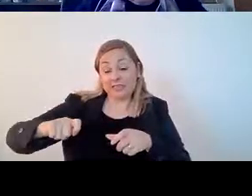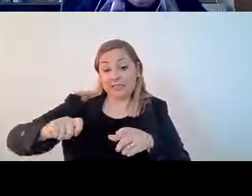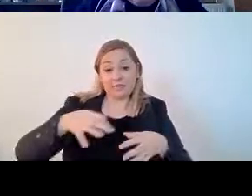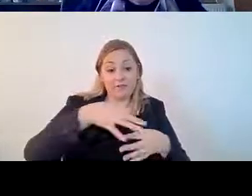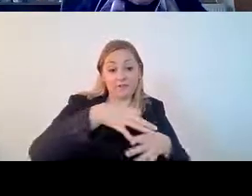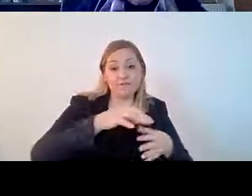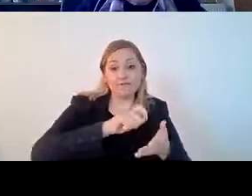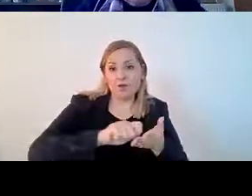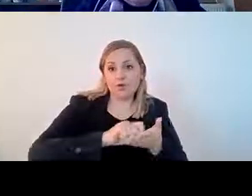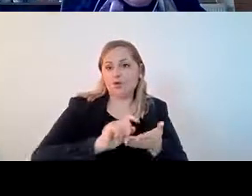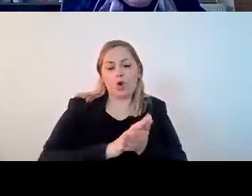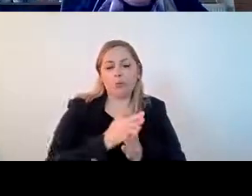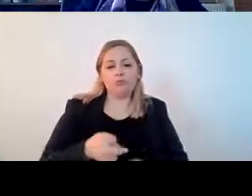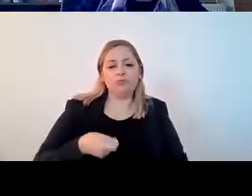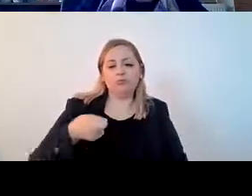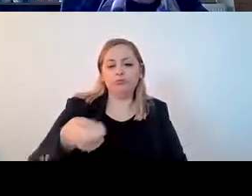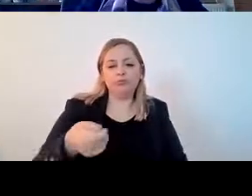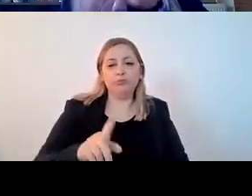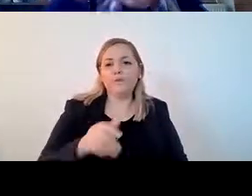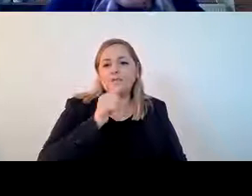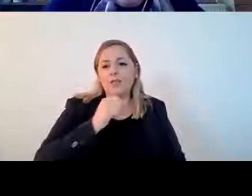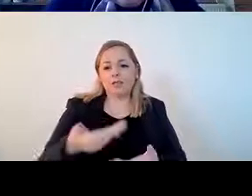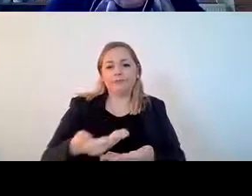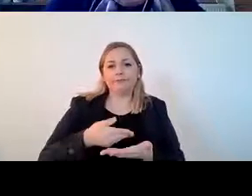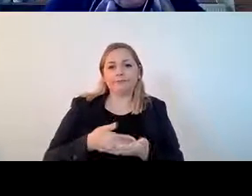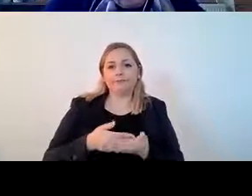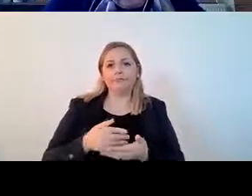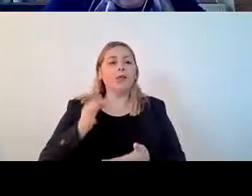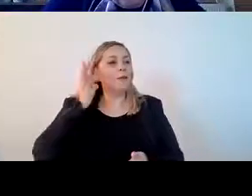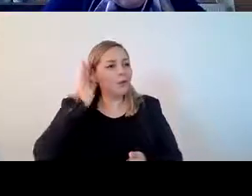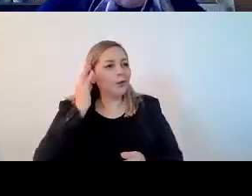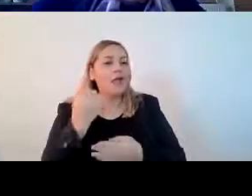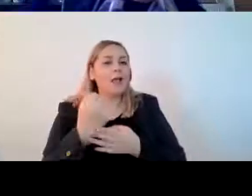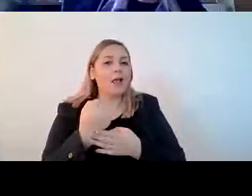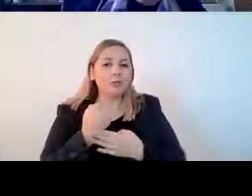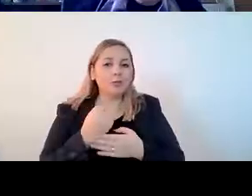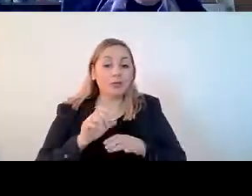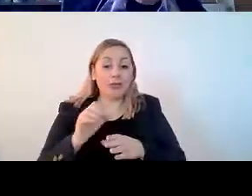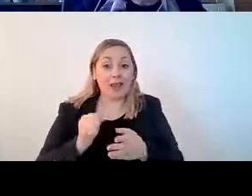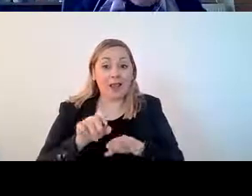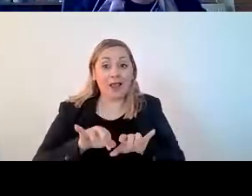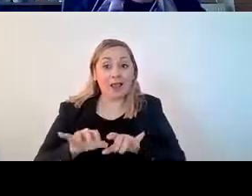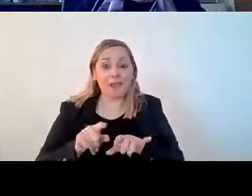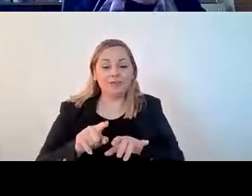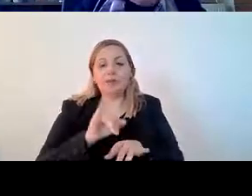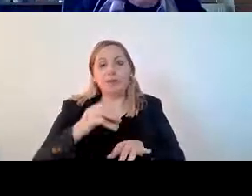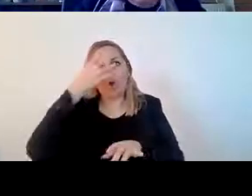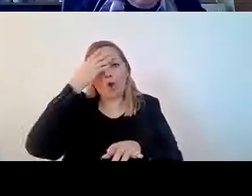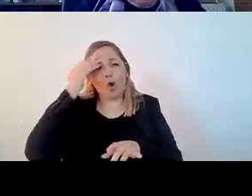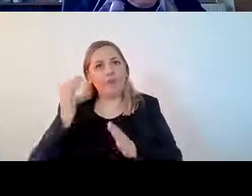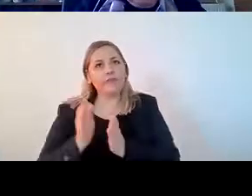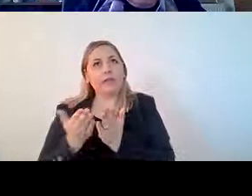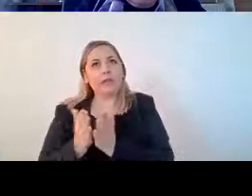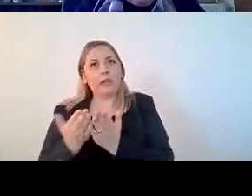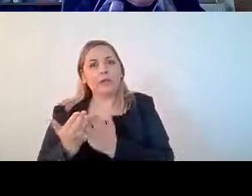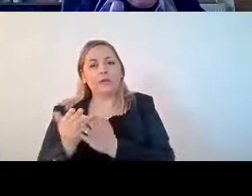no lo completa y se lo devuelven. Logra que la cajera lo ayude y a su vez va a dejar olvidado el libreto de cheque en el